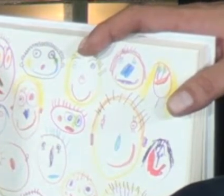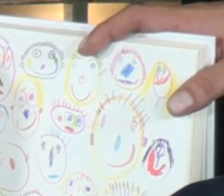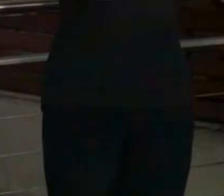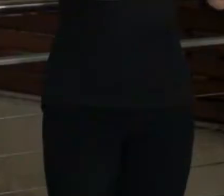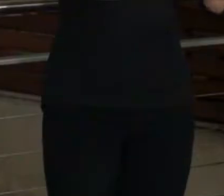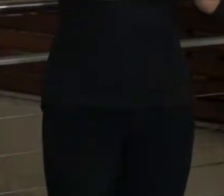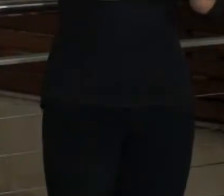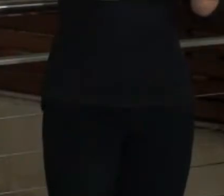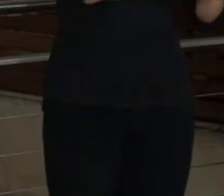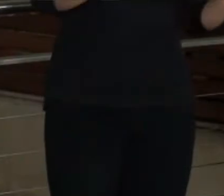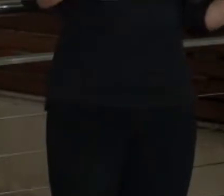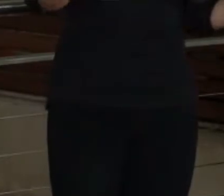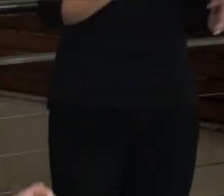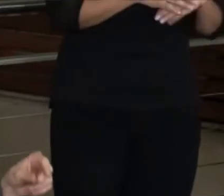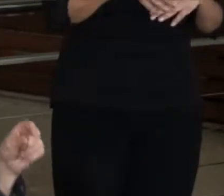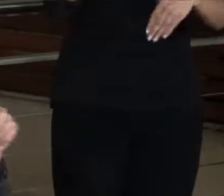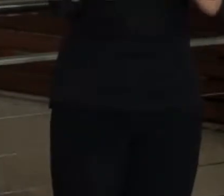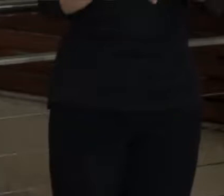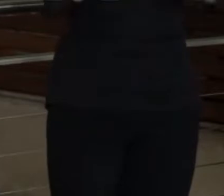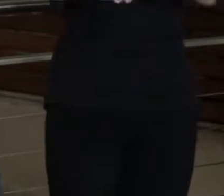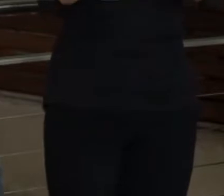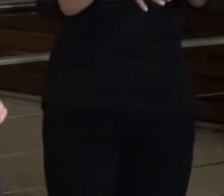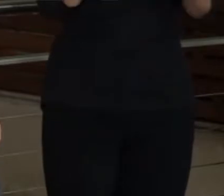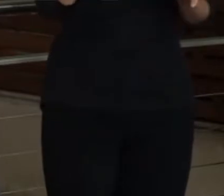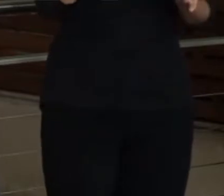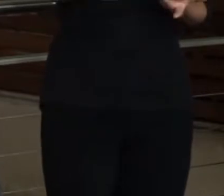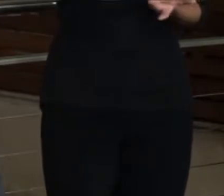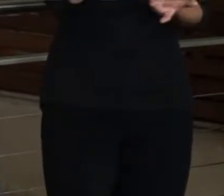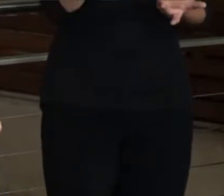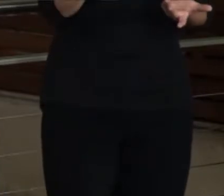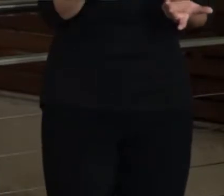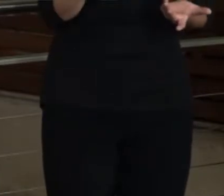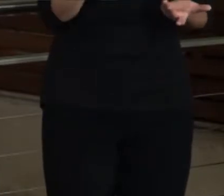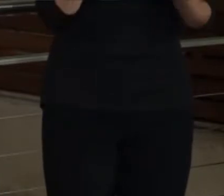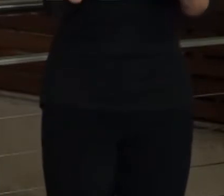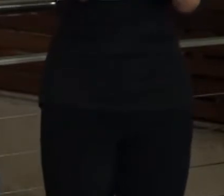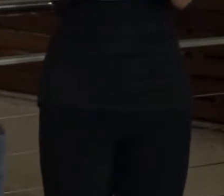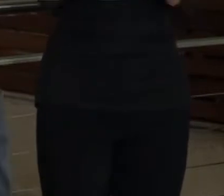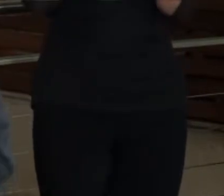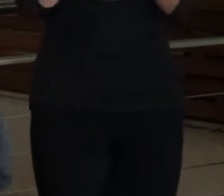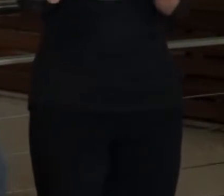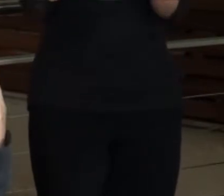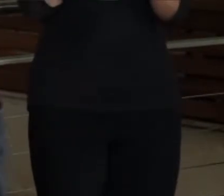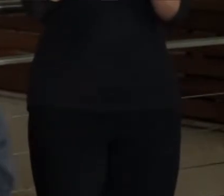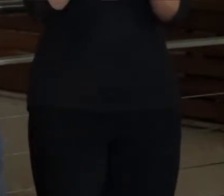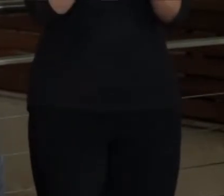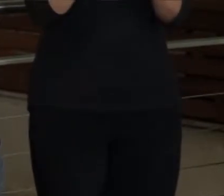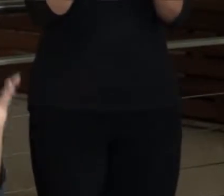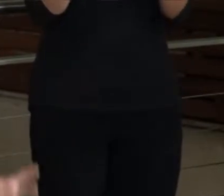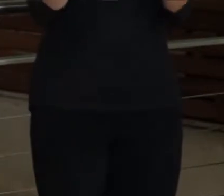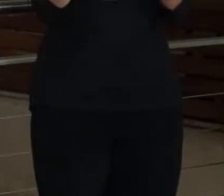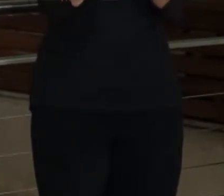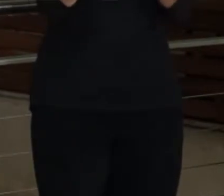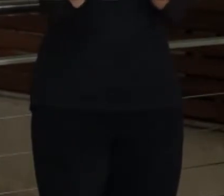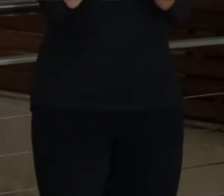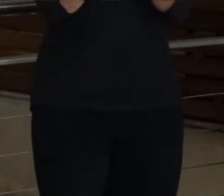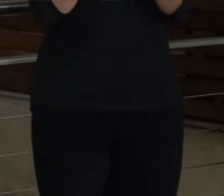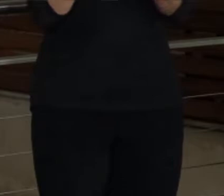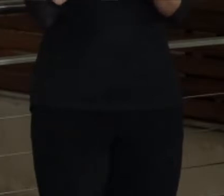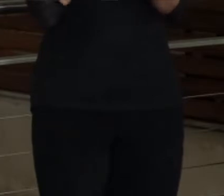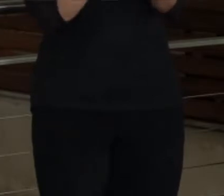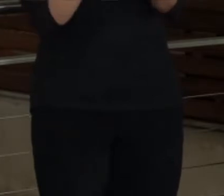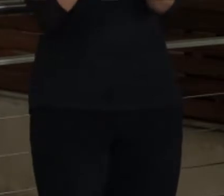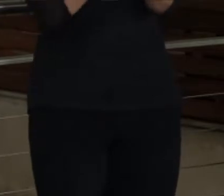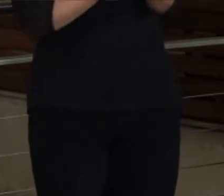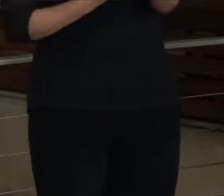me vino un regalo y es como también un dibujito como un cuerpecito chiquitito pero con una cabeza como roja y cuadrada